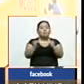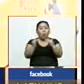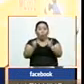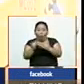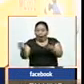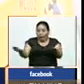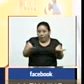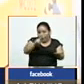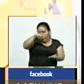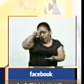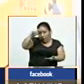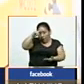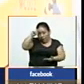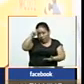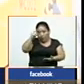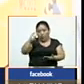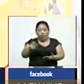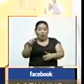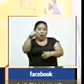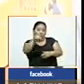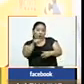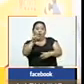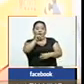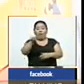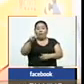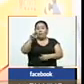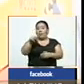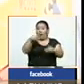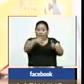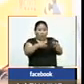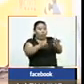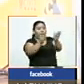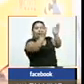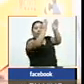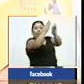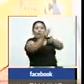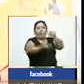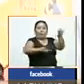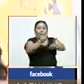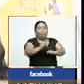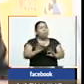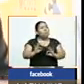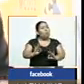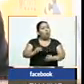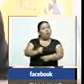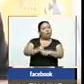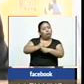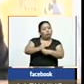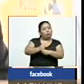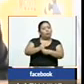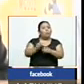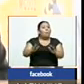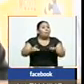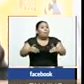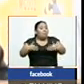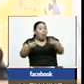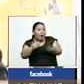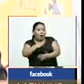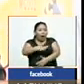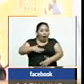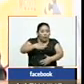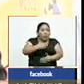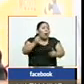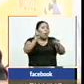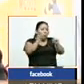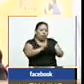fuentes de trabajo. Este Neighborhood Center se convertirá en una moderna y segura opción para el entretenimiento y las actividades